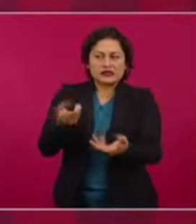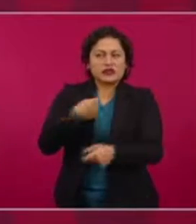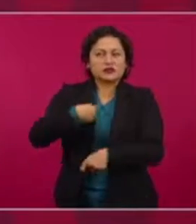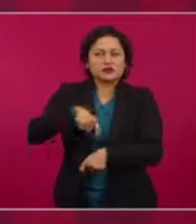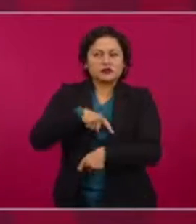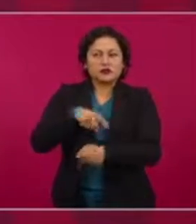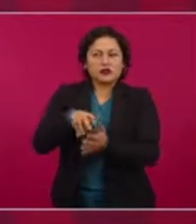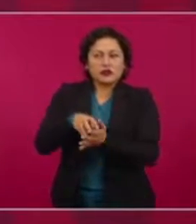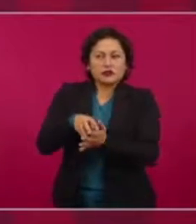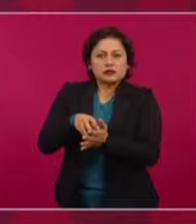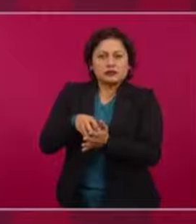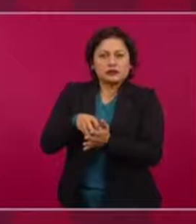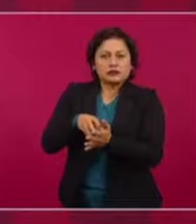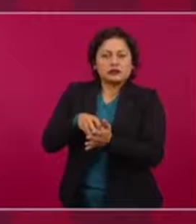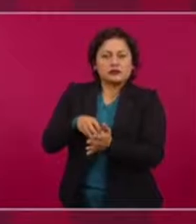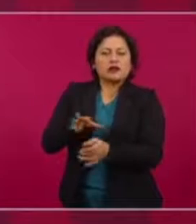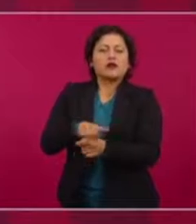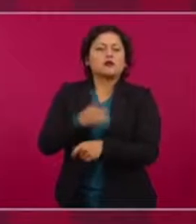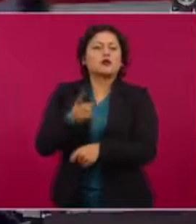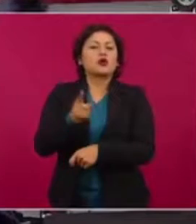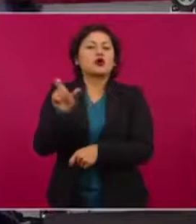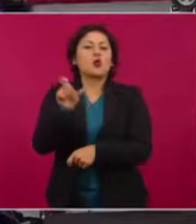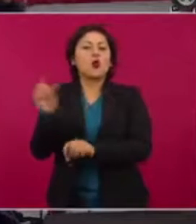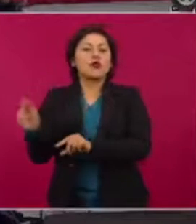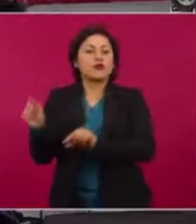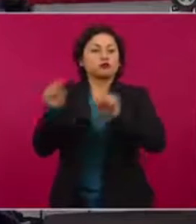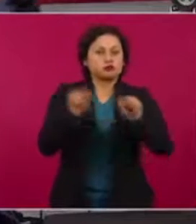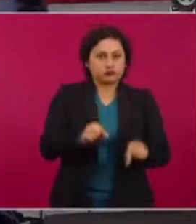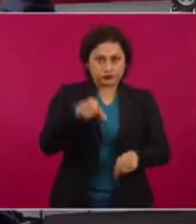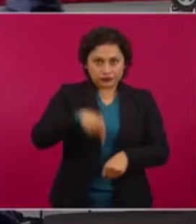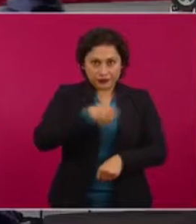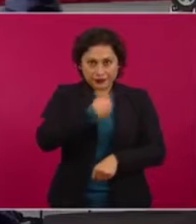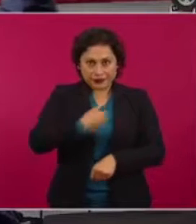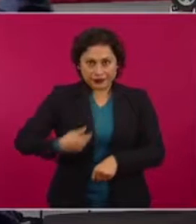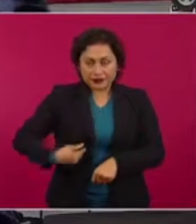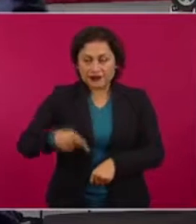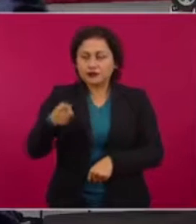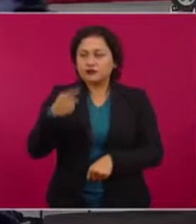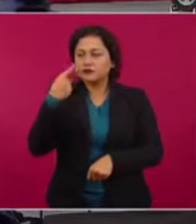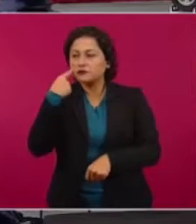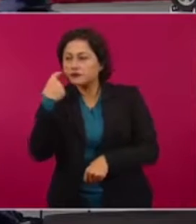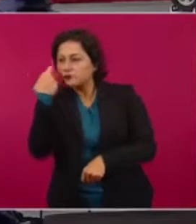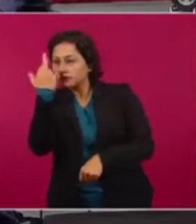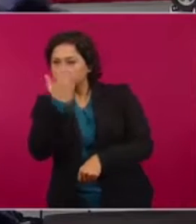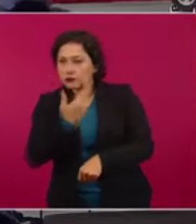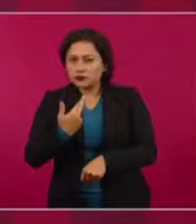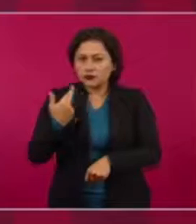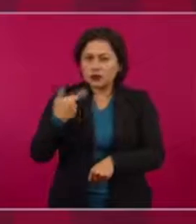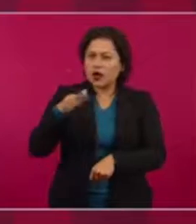Y se hizo la revisión, se habló con todos los concesionarios,